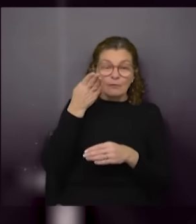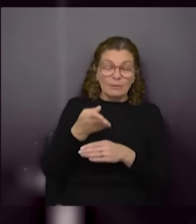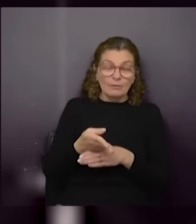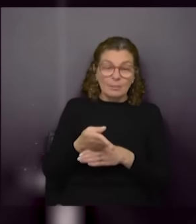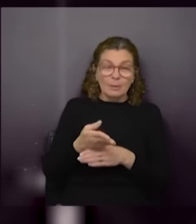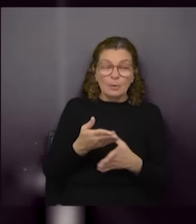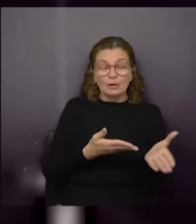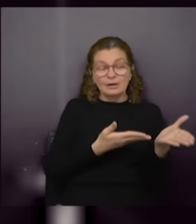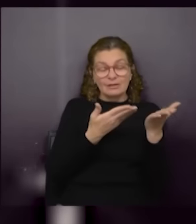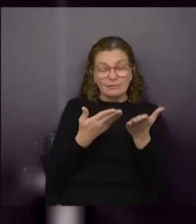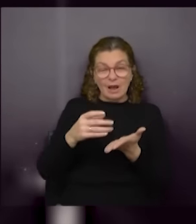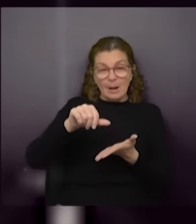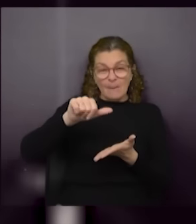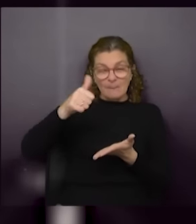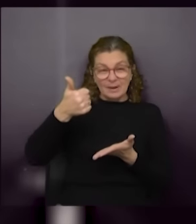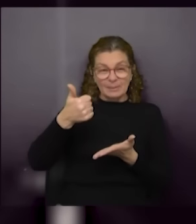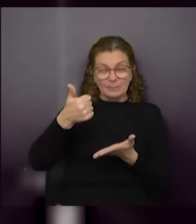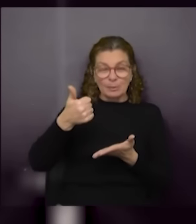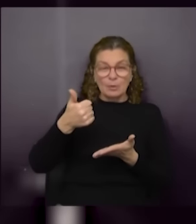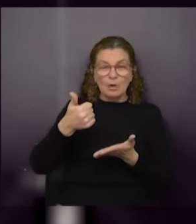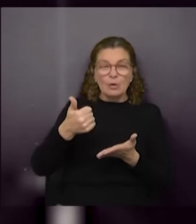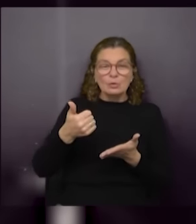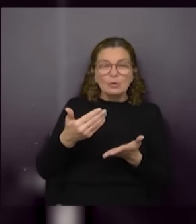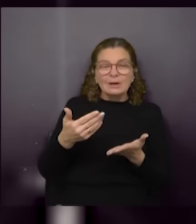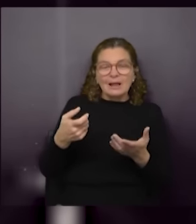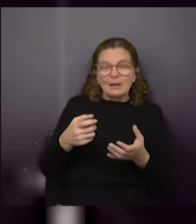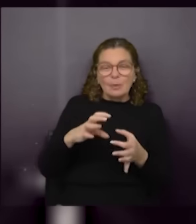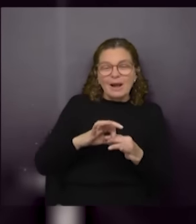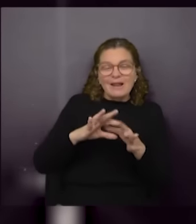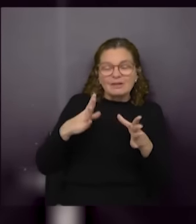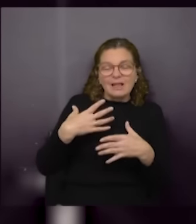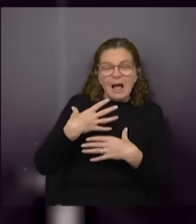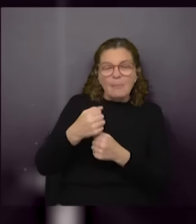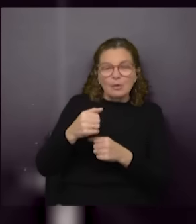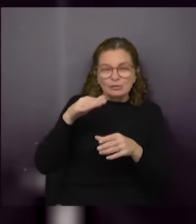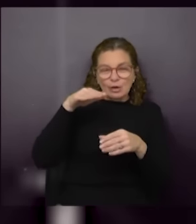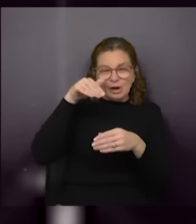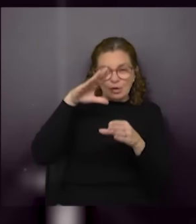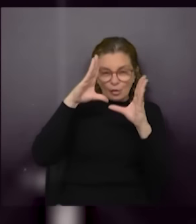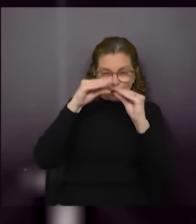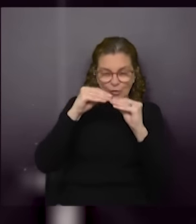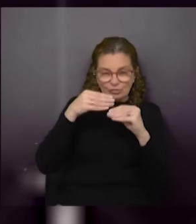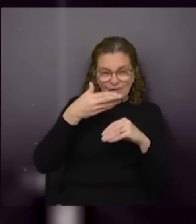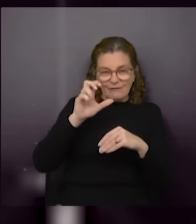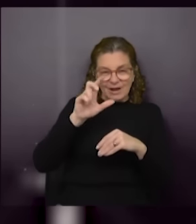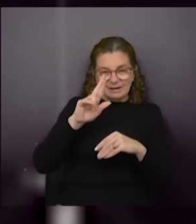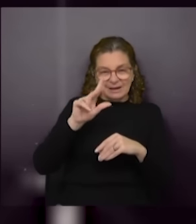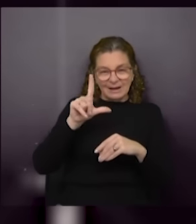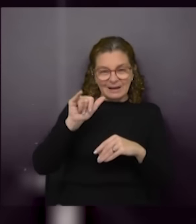para recibir el premio de la sociedad haek promotora del libertarismo y por la noche partirá hacia